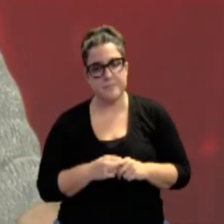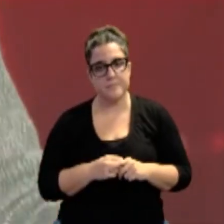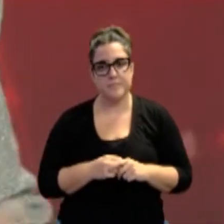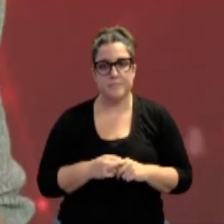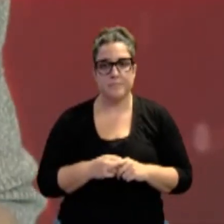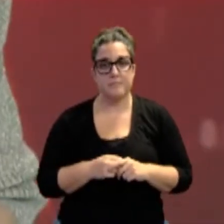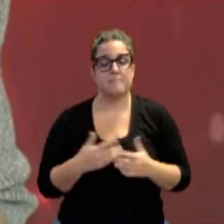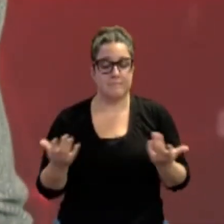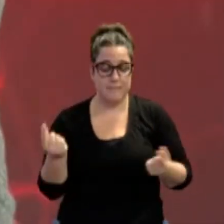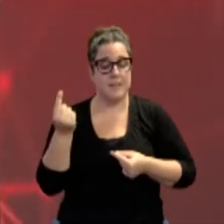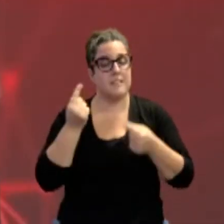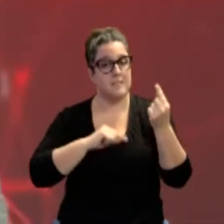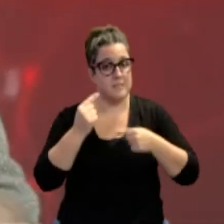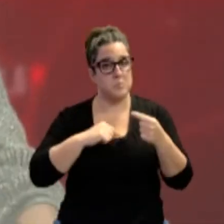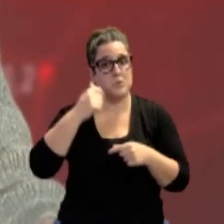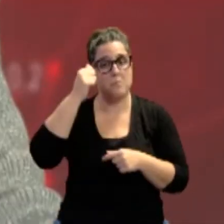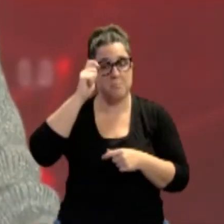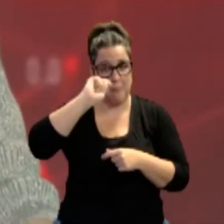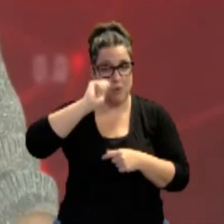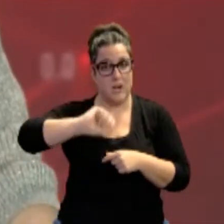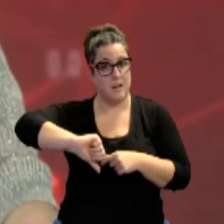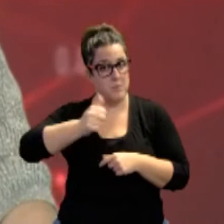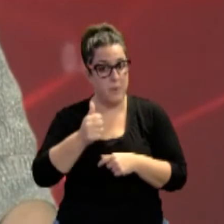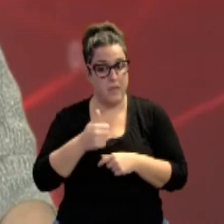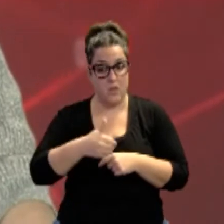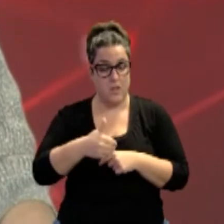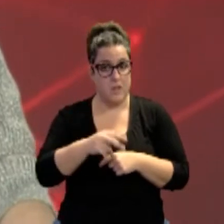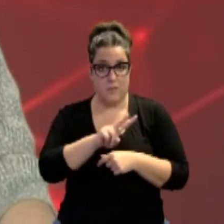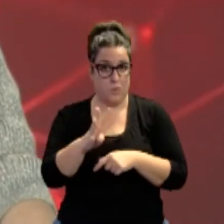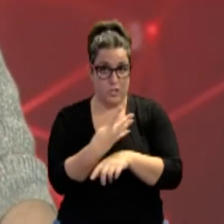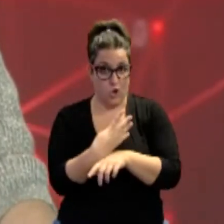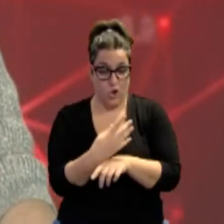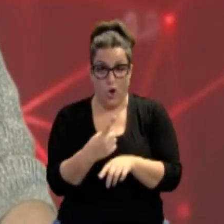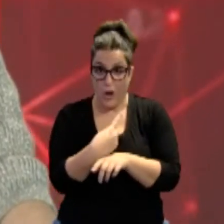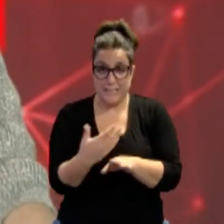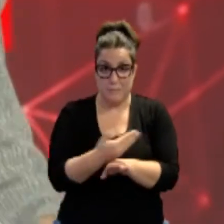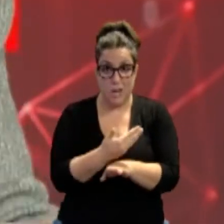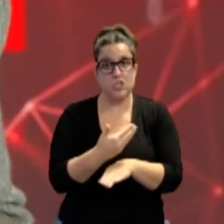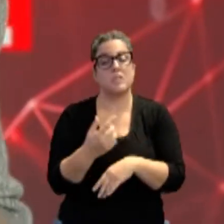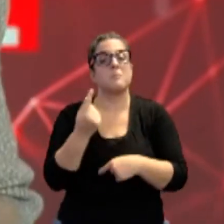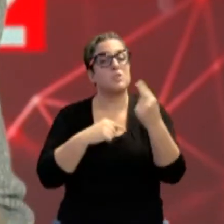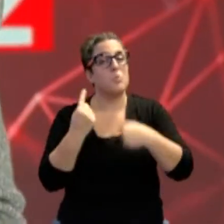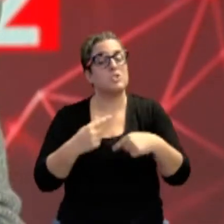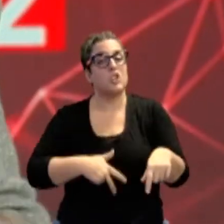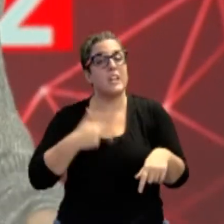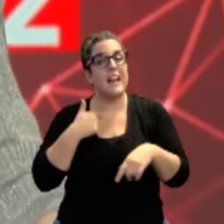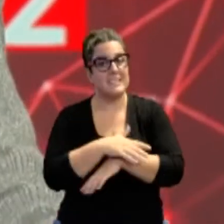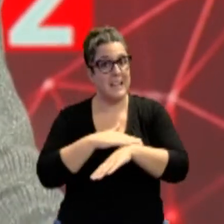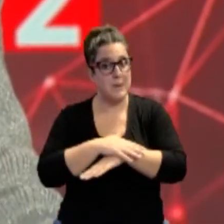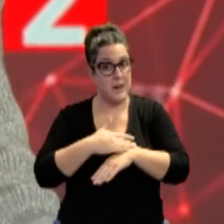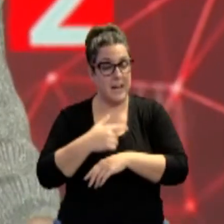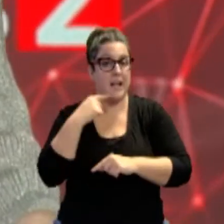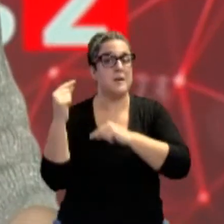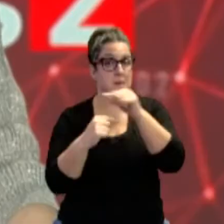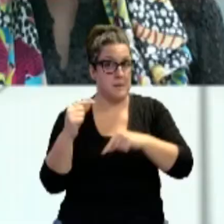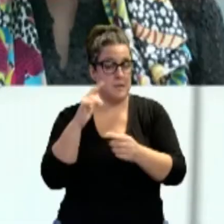Bueno, se aprueban las cuentas de Pamplona y en menos de 24 horas las que van a pleno son las de Navarra. Los presupuestos generales para 2021, en este punto, como venimos